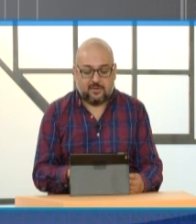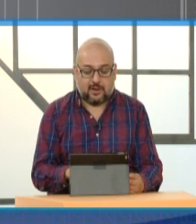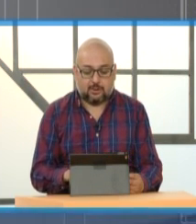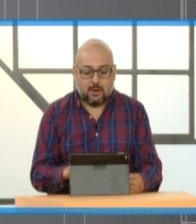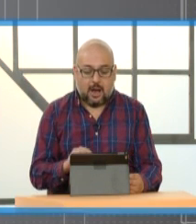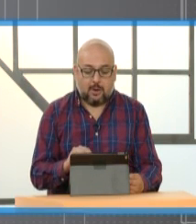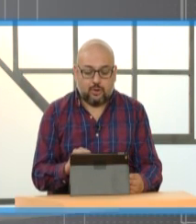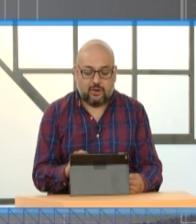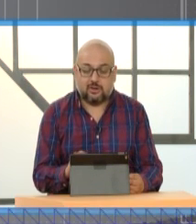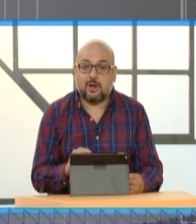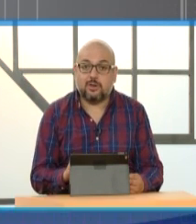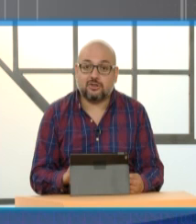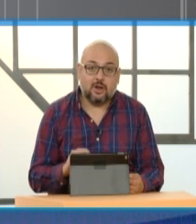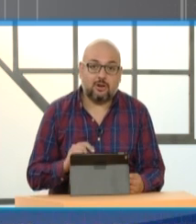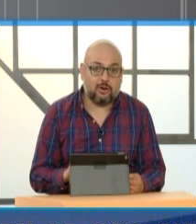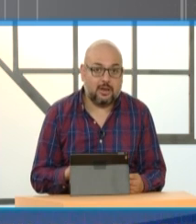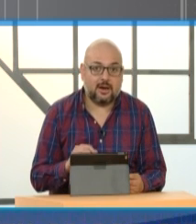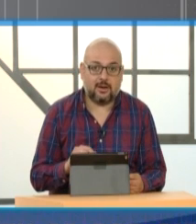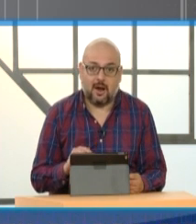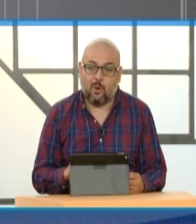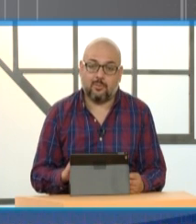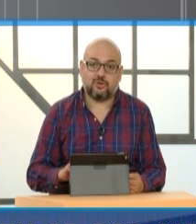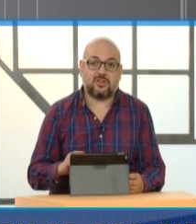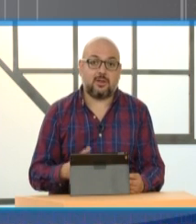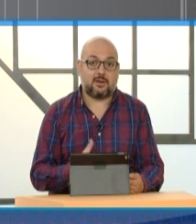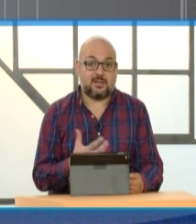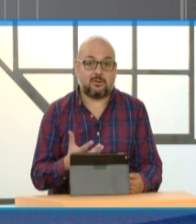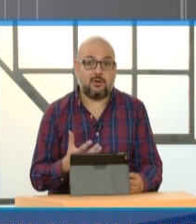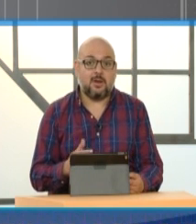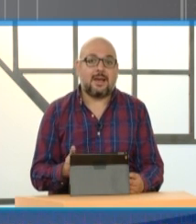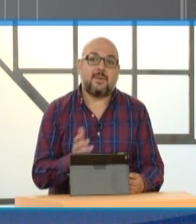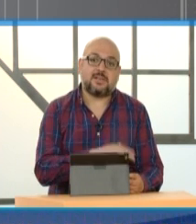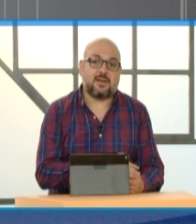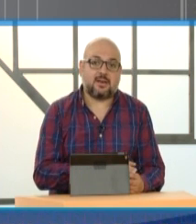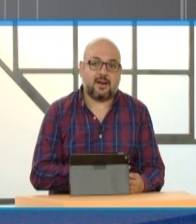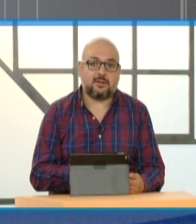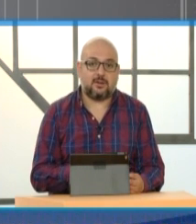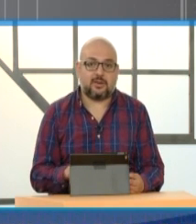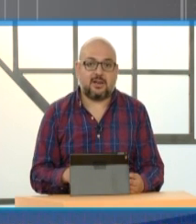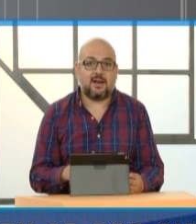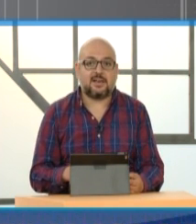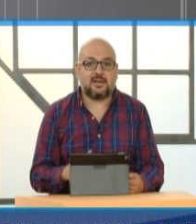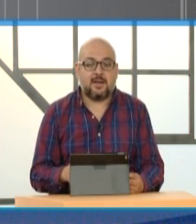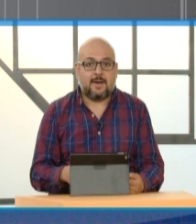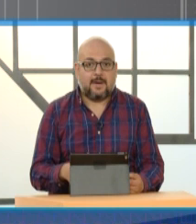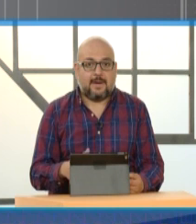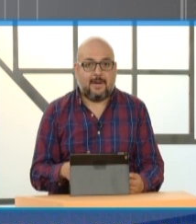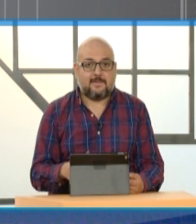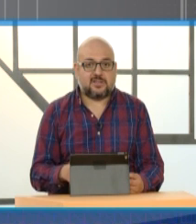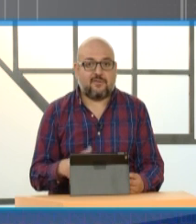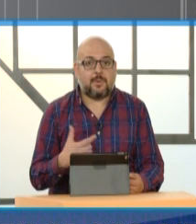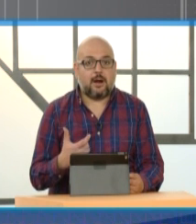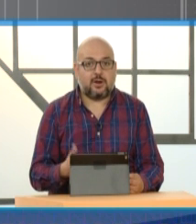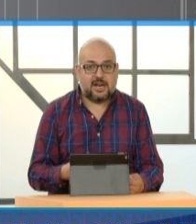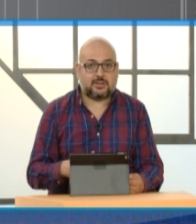de manifiesto. Algunos dinosaurios lo niegan aún. Muchos sienten que es esto, ¿no? Que más allá de que la gente lo criticara en la calle, que